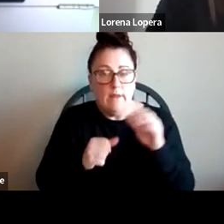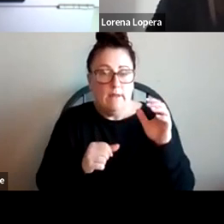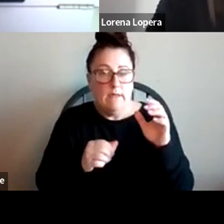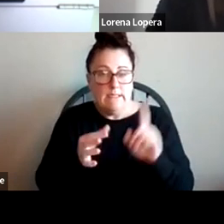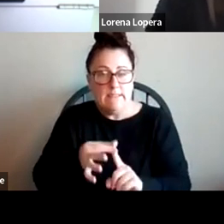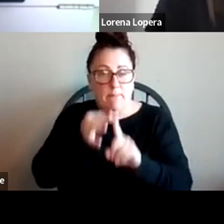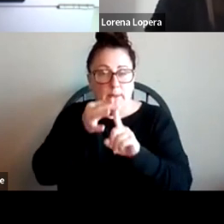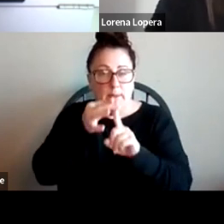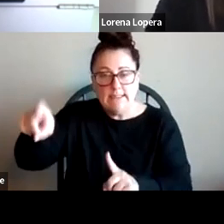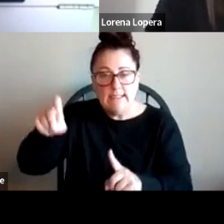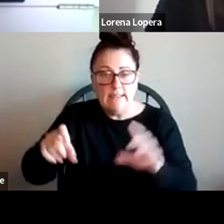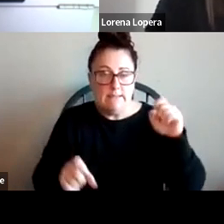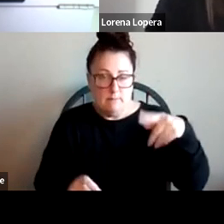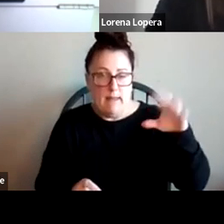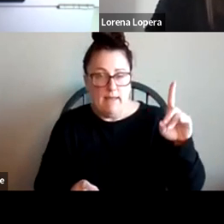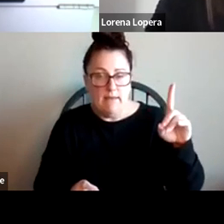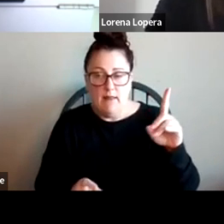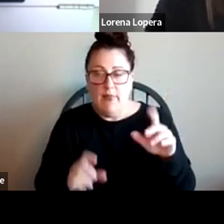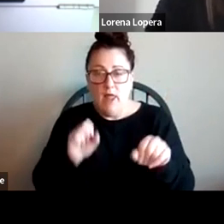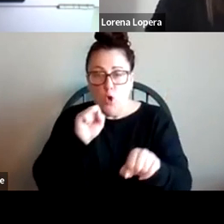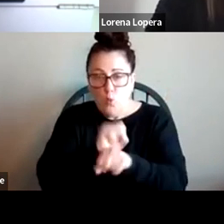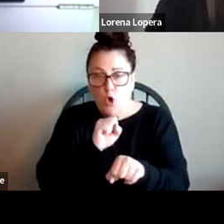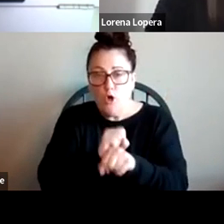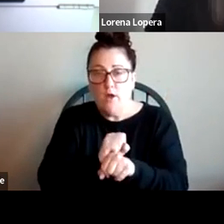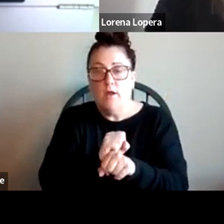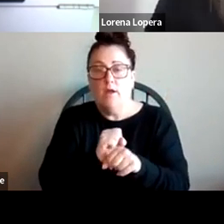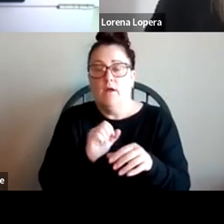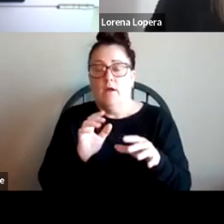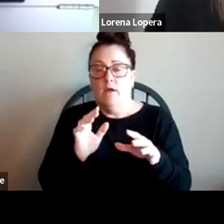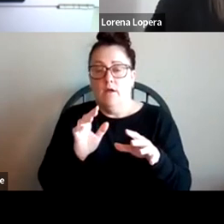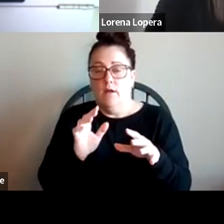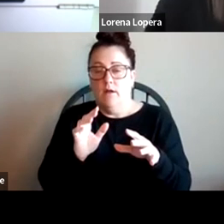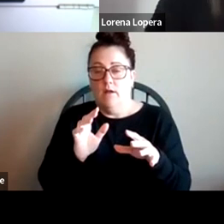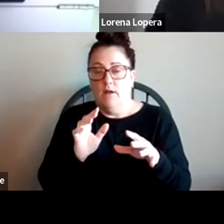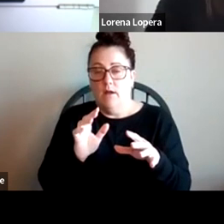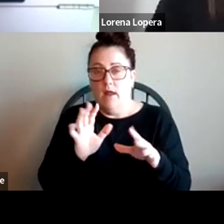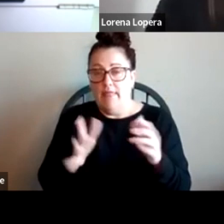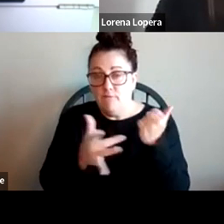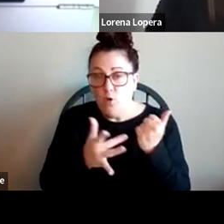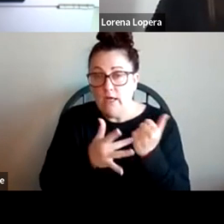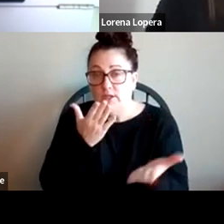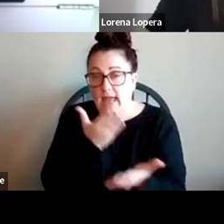Que su trabajo y vocación le permita influenciar. ¿Me escuchan?